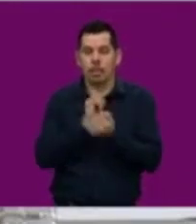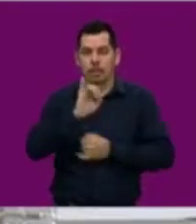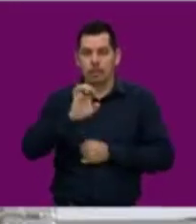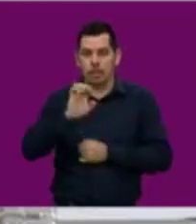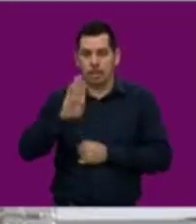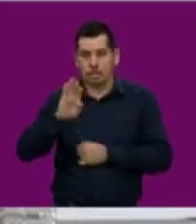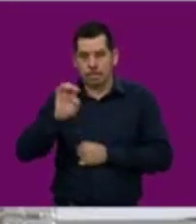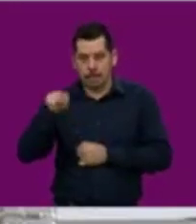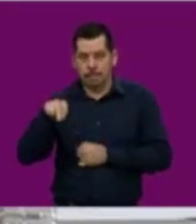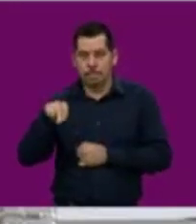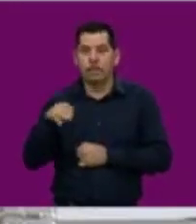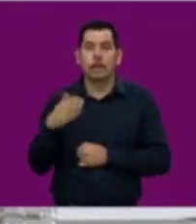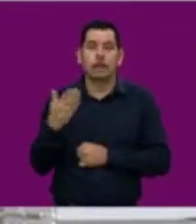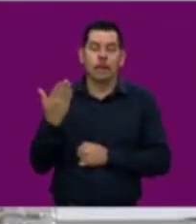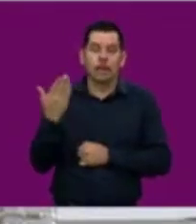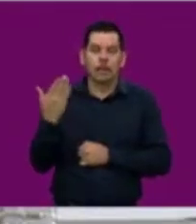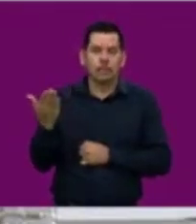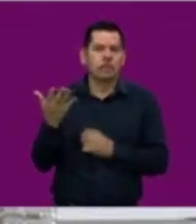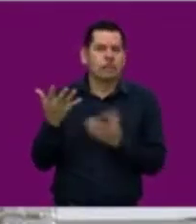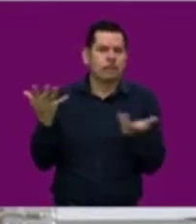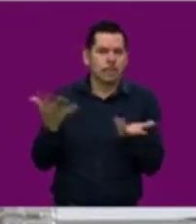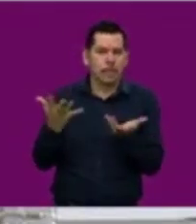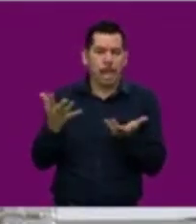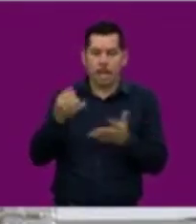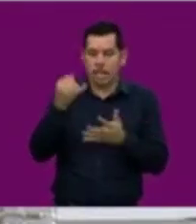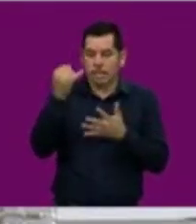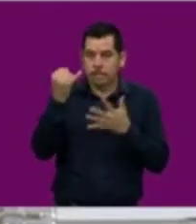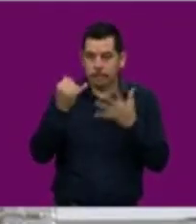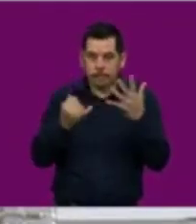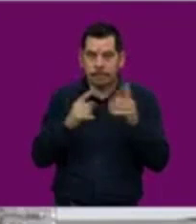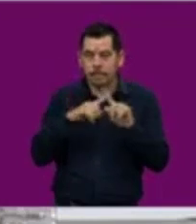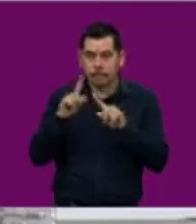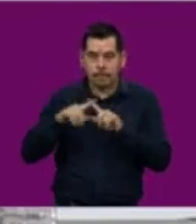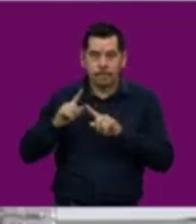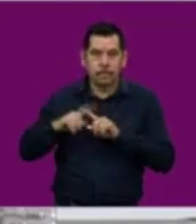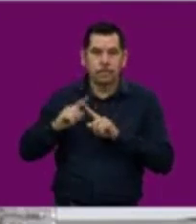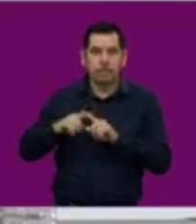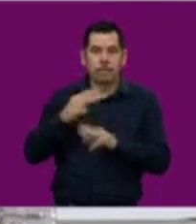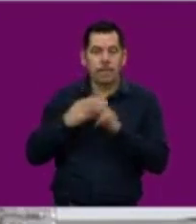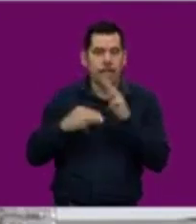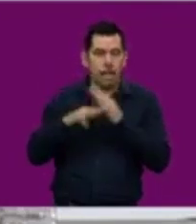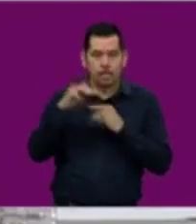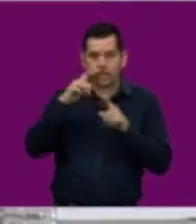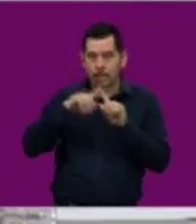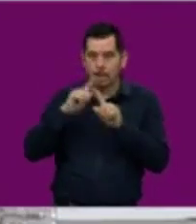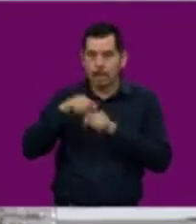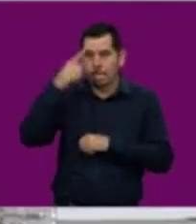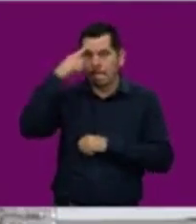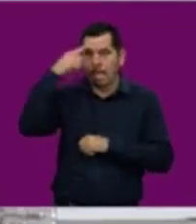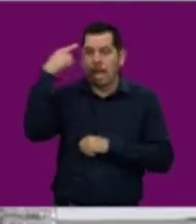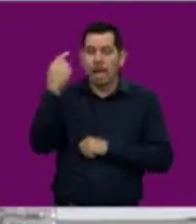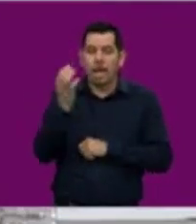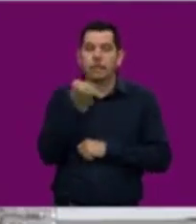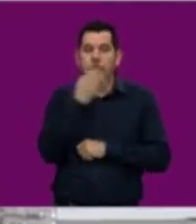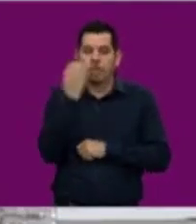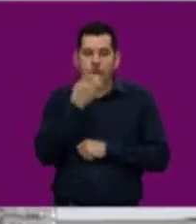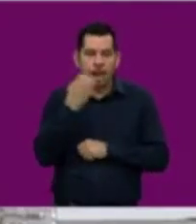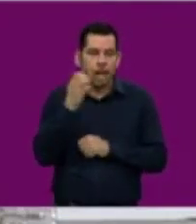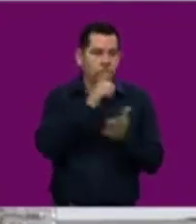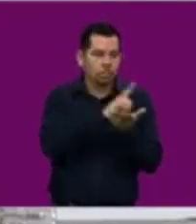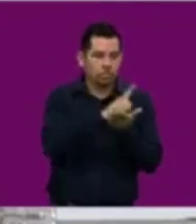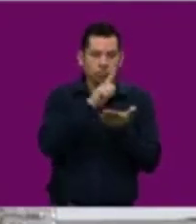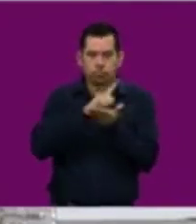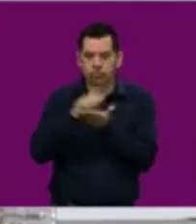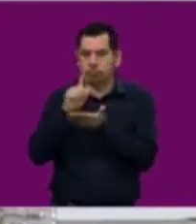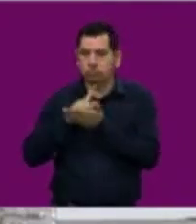ha gestionado los insumos pertinentes para la desinfección e implementación de la